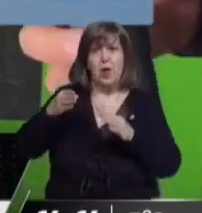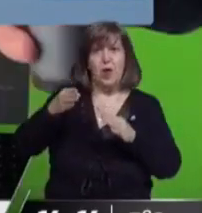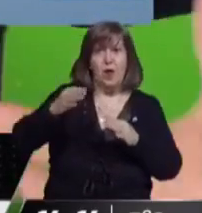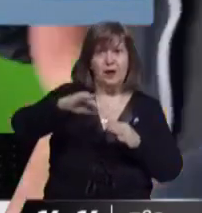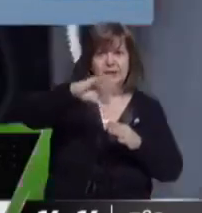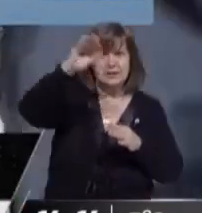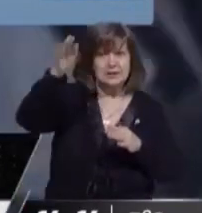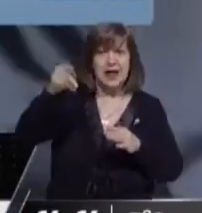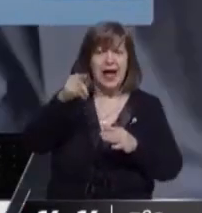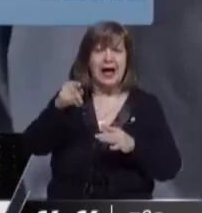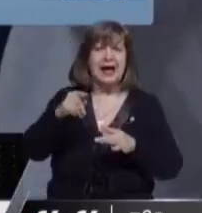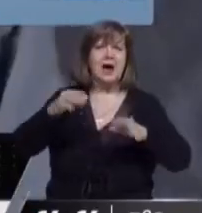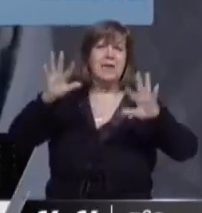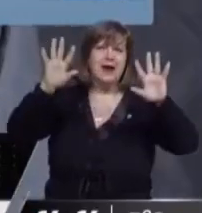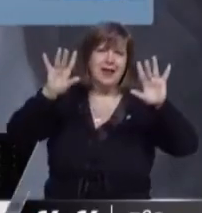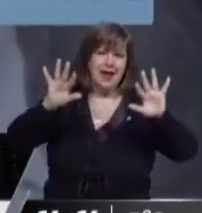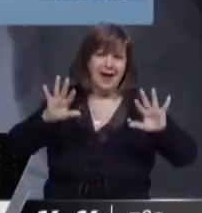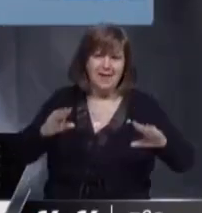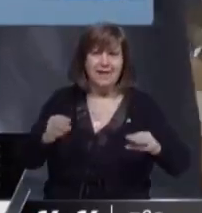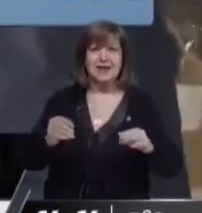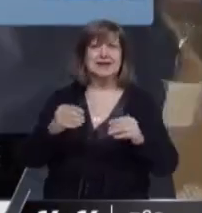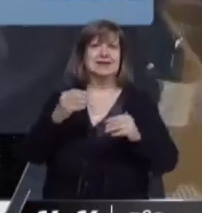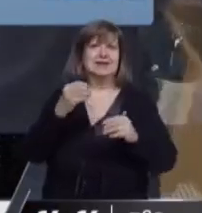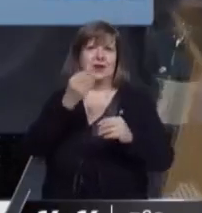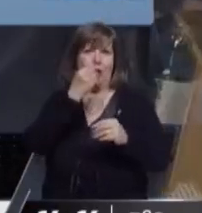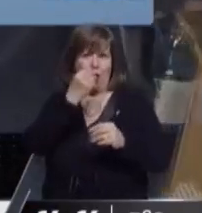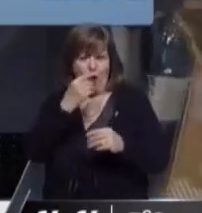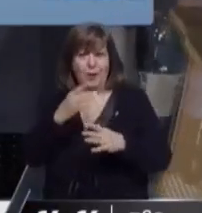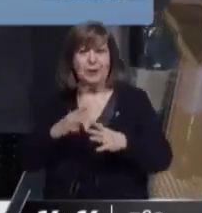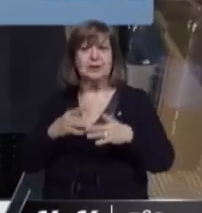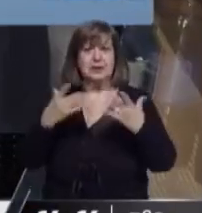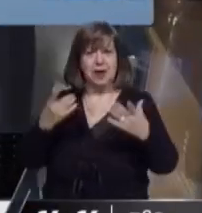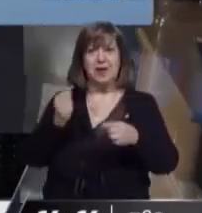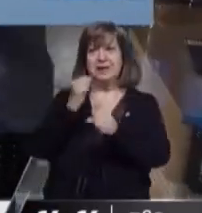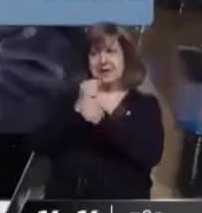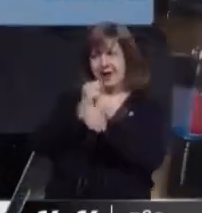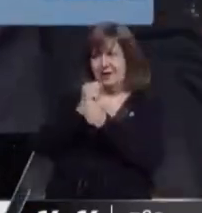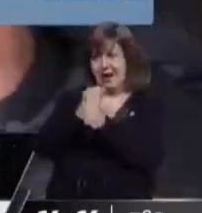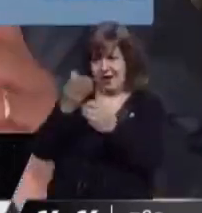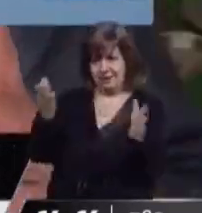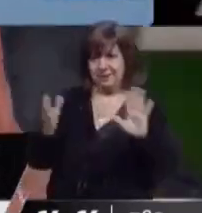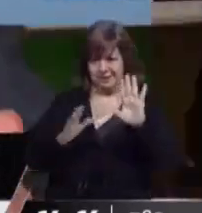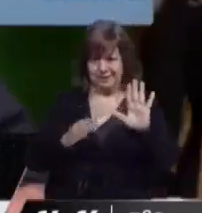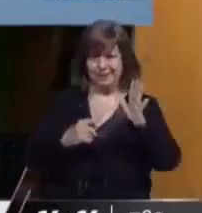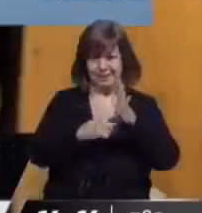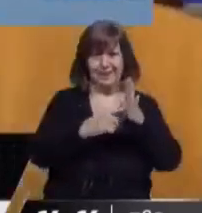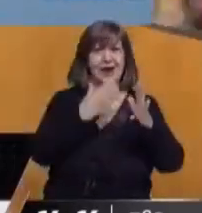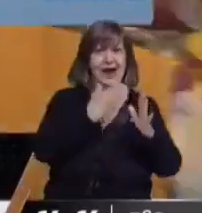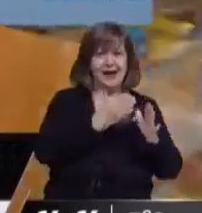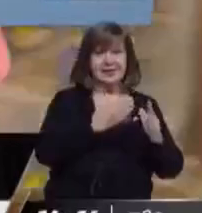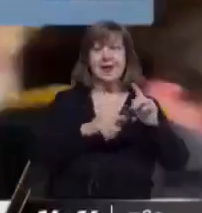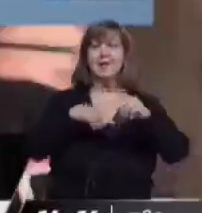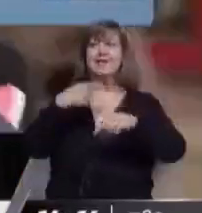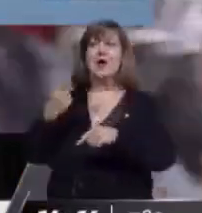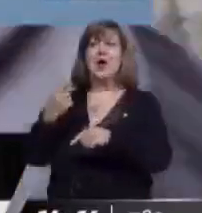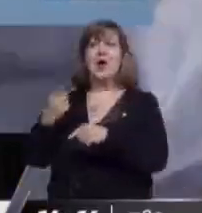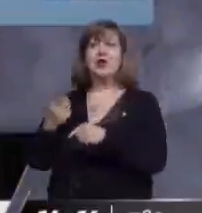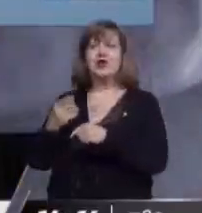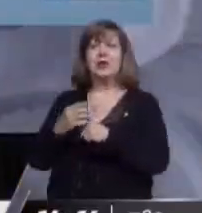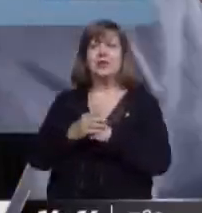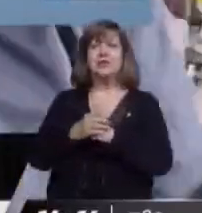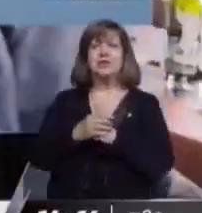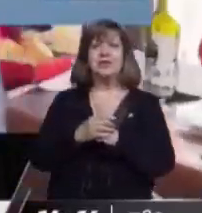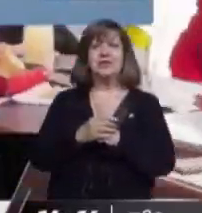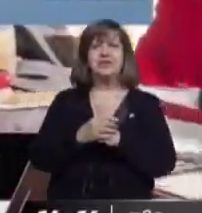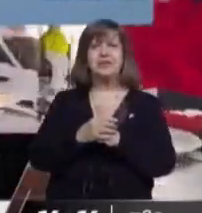acá comen hay más nieve damos posibilidad a los chicos que puedan trabajar permiso Qué estamos diciendo cruzo de nuevo por